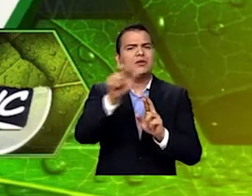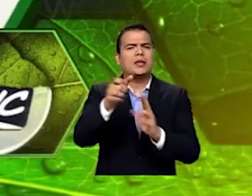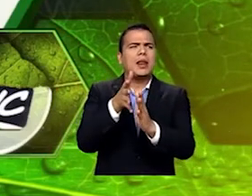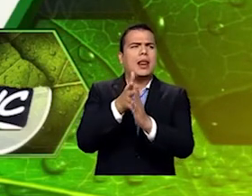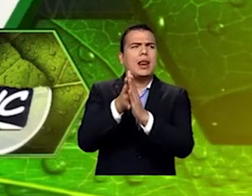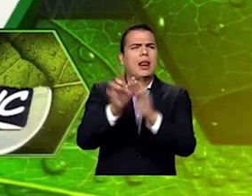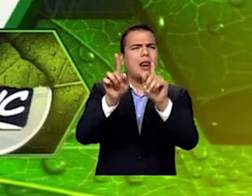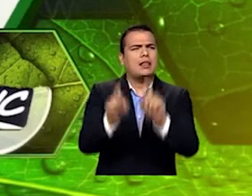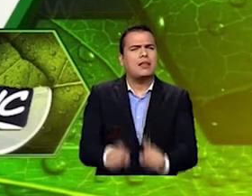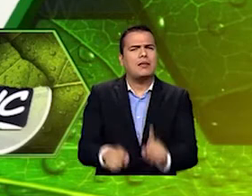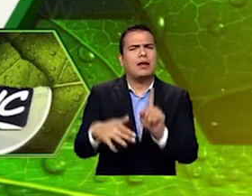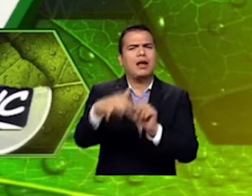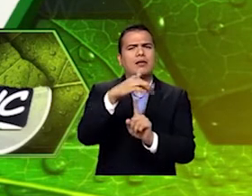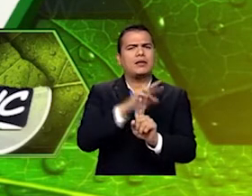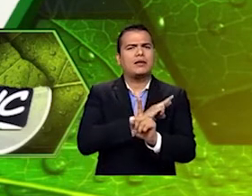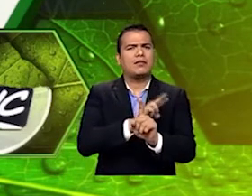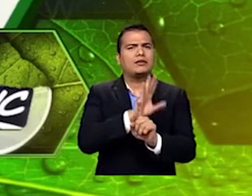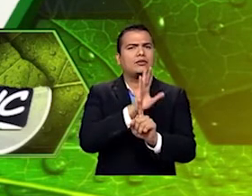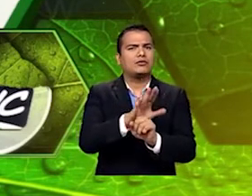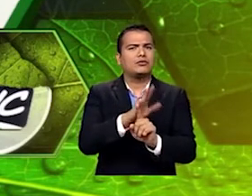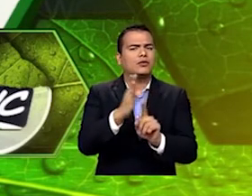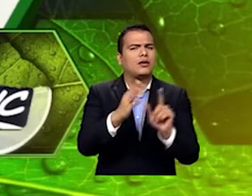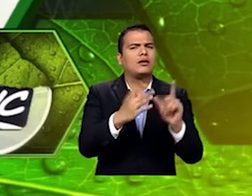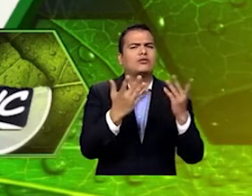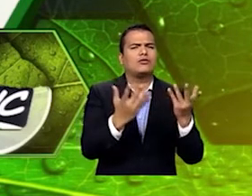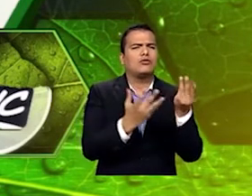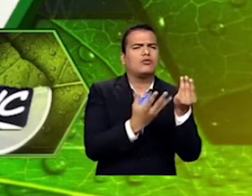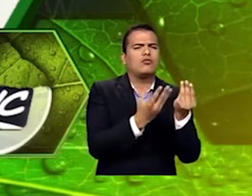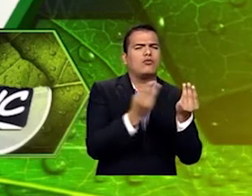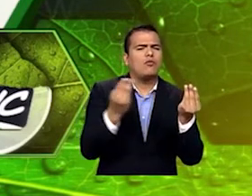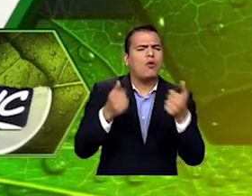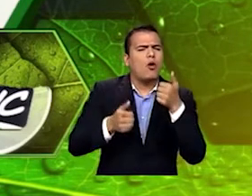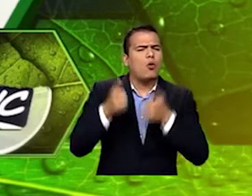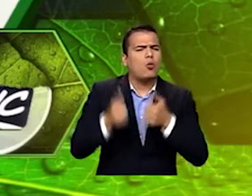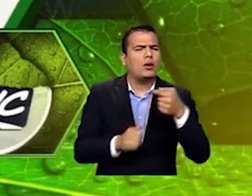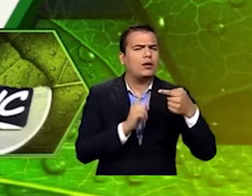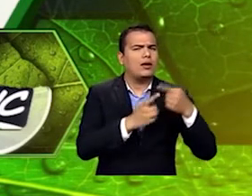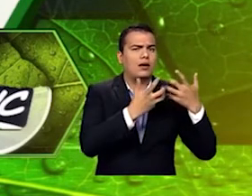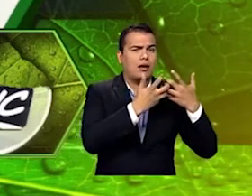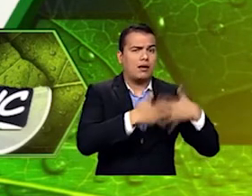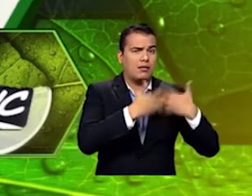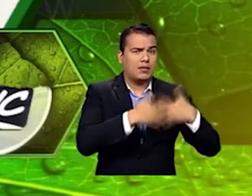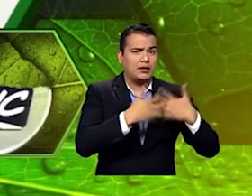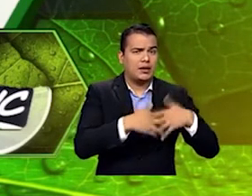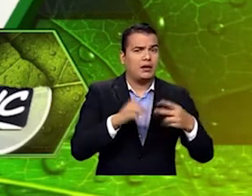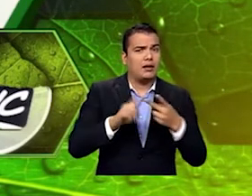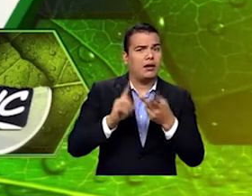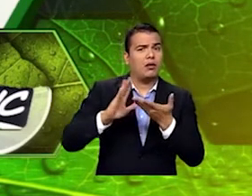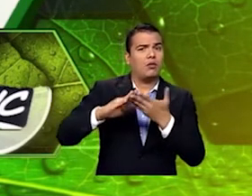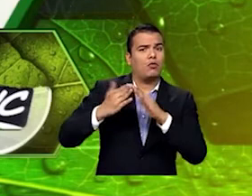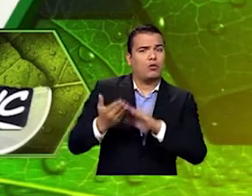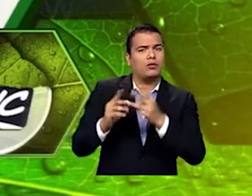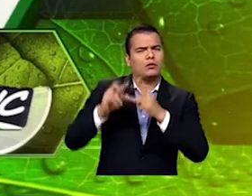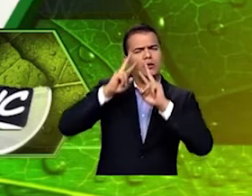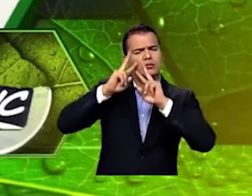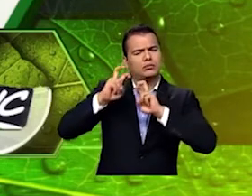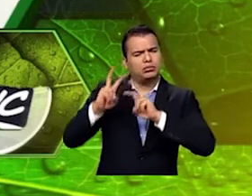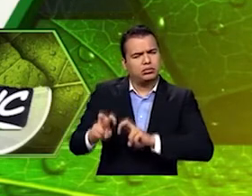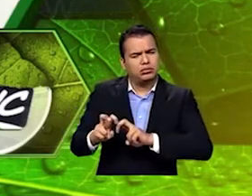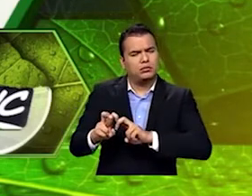medio ambiente en el Valle del Cauca, en las categorías Mucha Atención, Empresarial, Comunitaria,